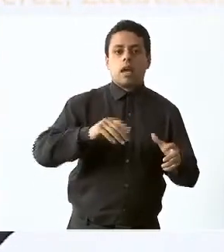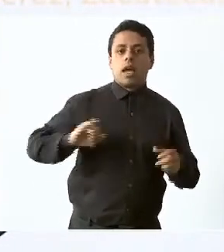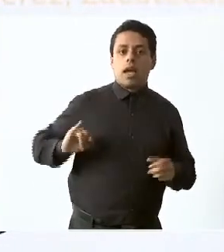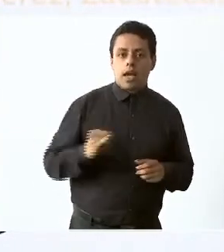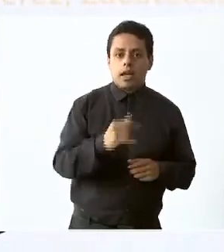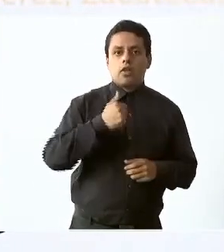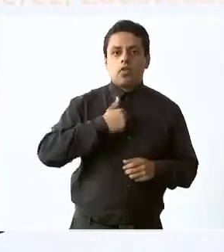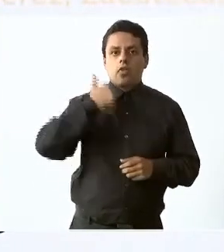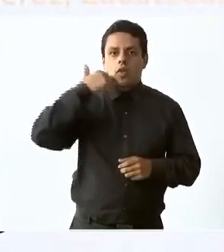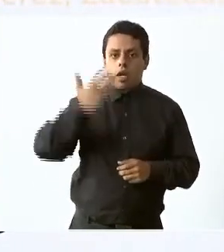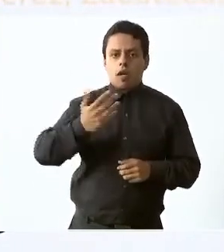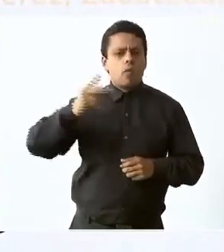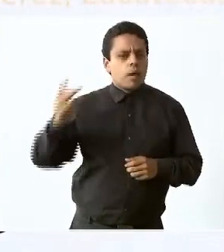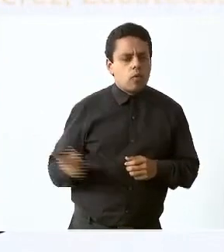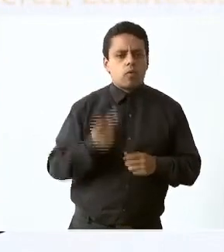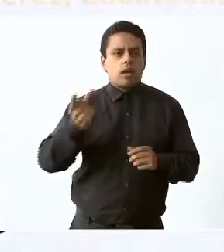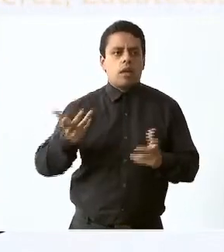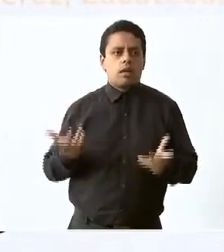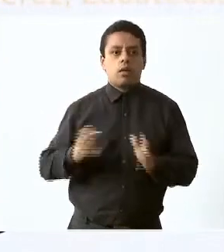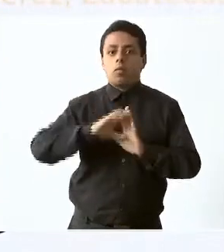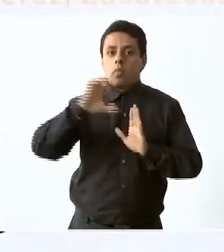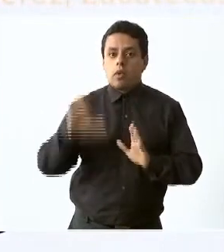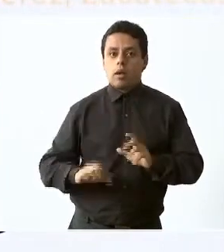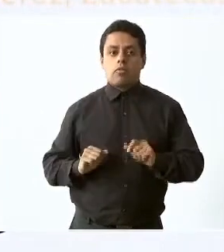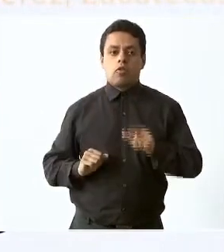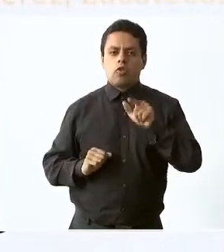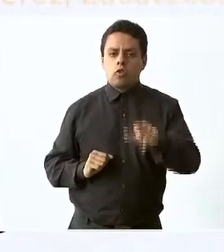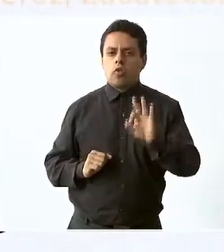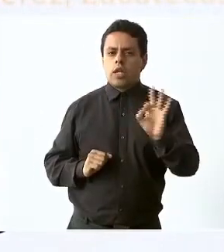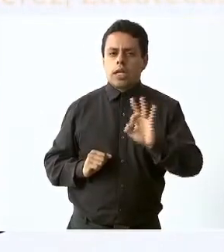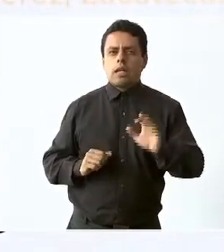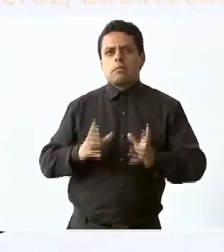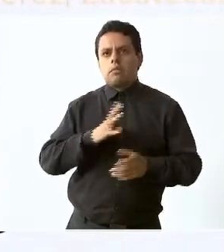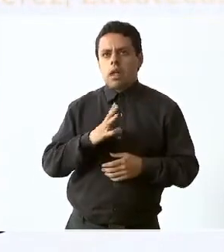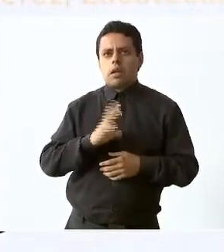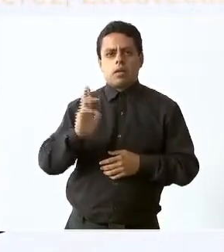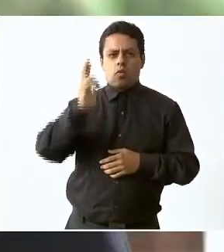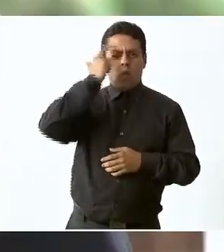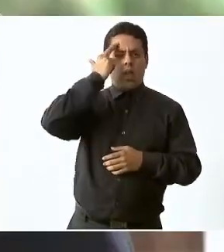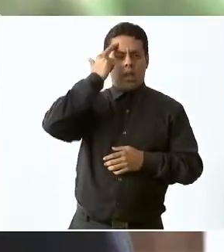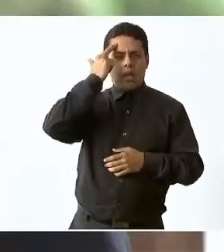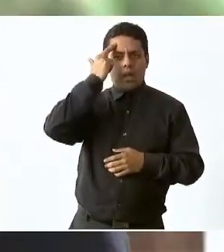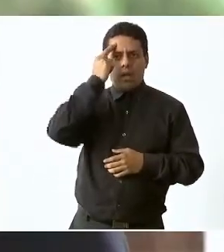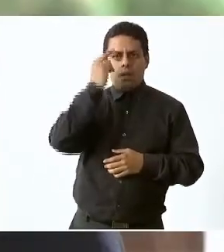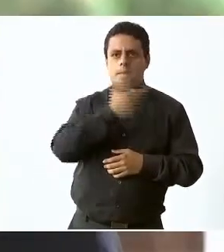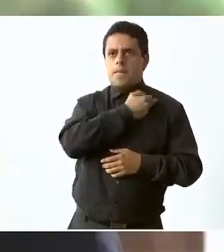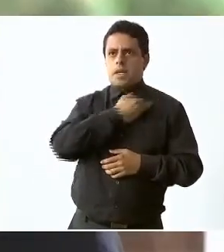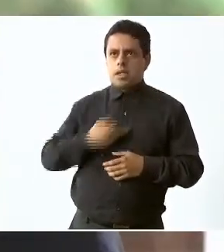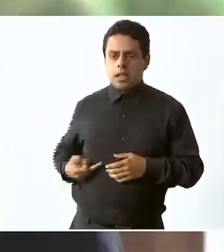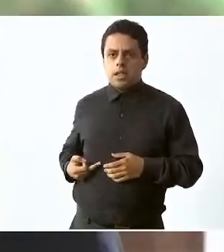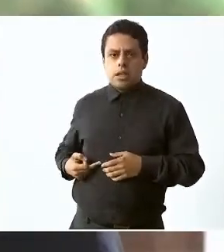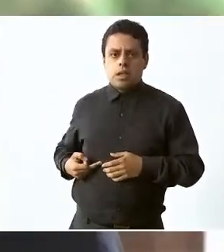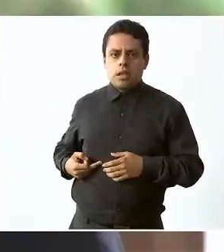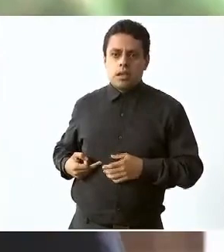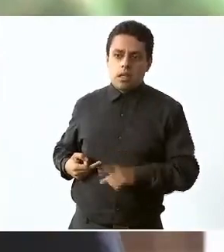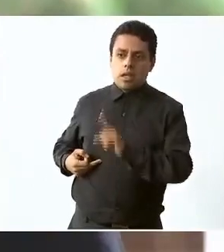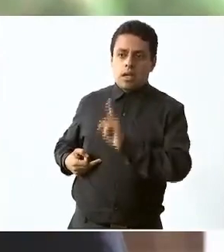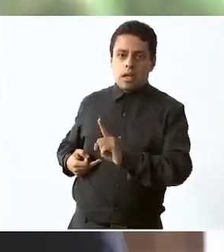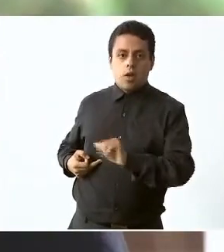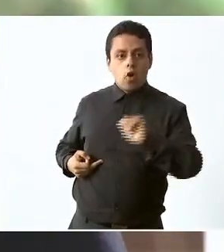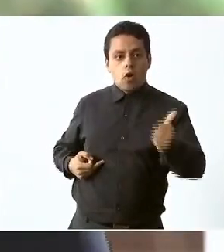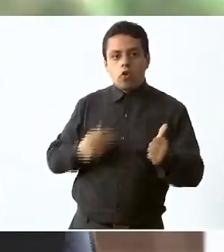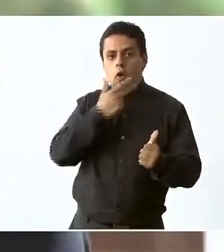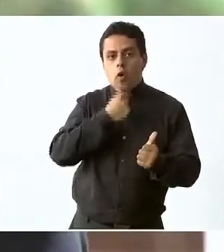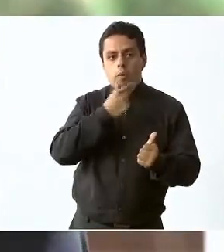quiero preguntar si tuvieran acaso la memoria de un presidente honrando a un poeta.